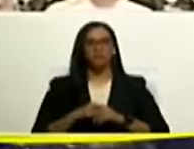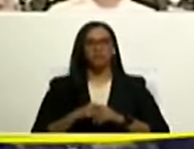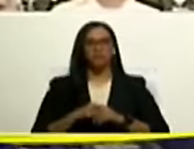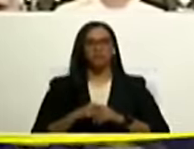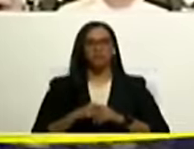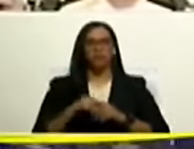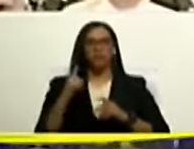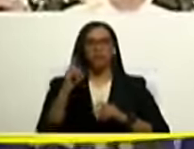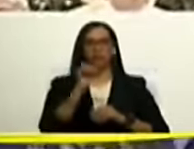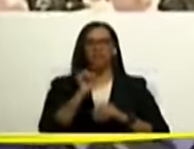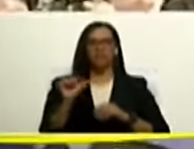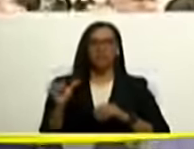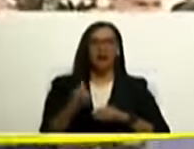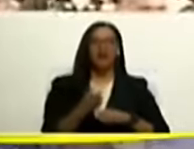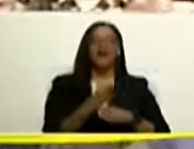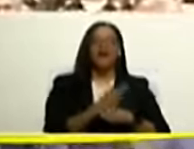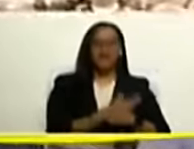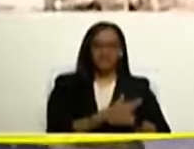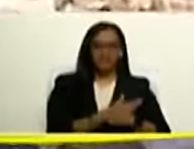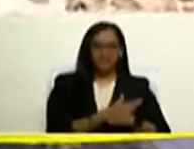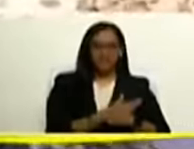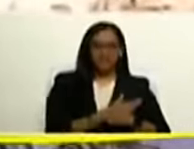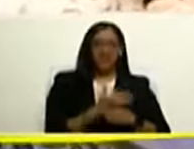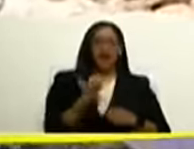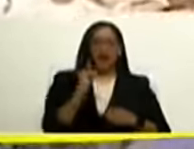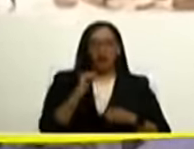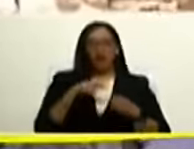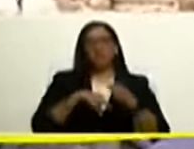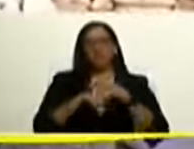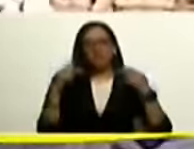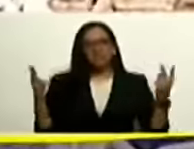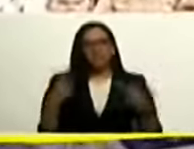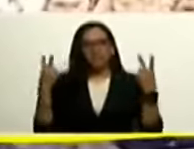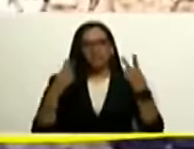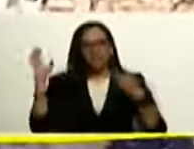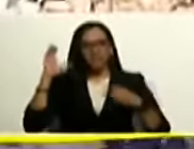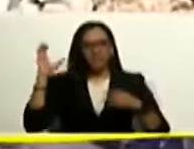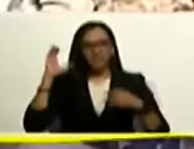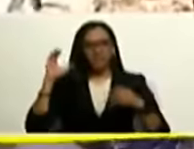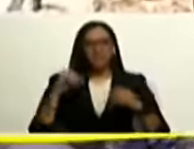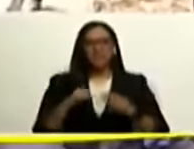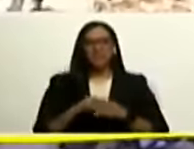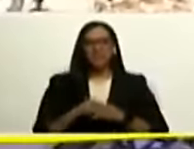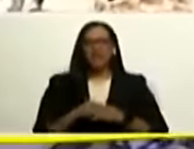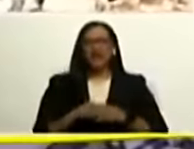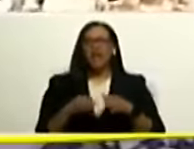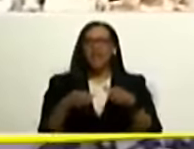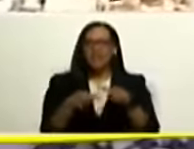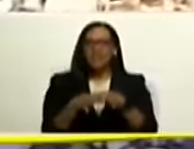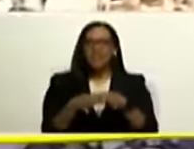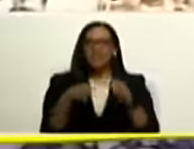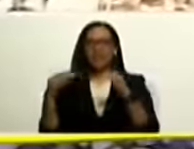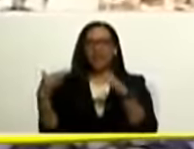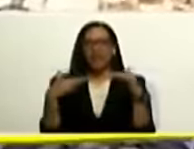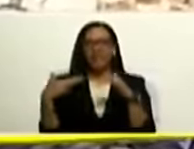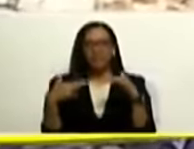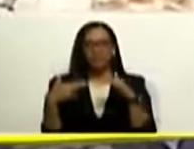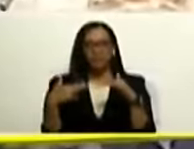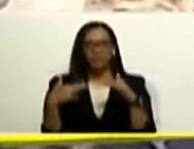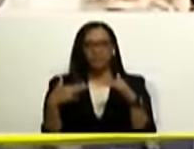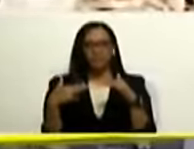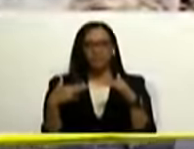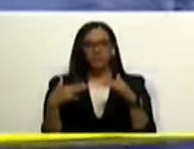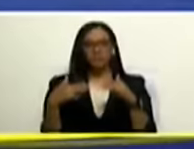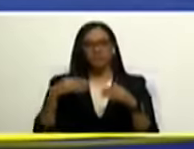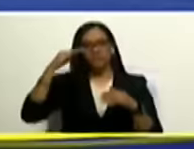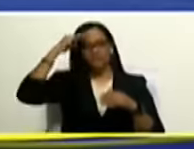1899. Una semana antes había entrado victorioso a Caracas el pequeño ejército